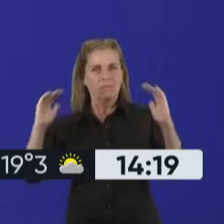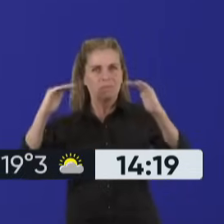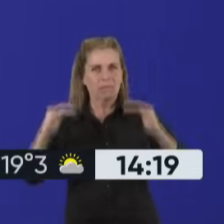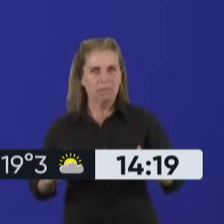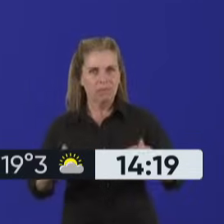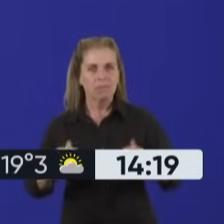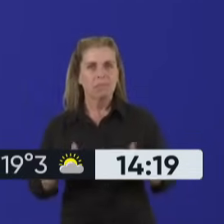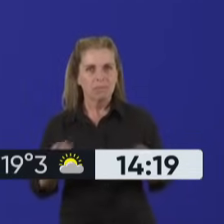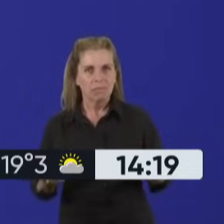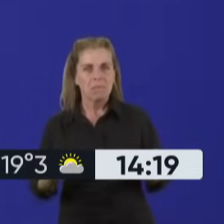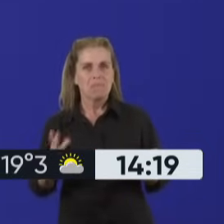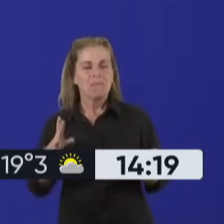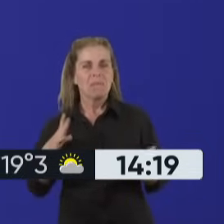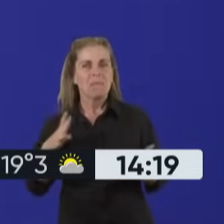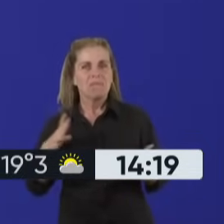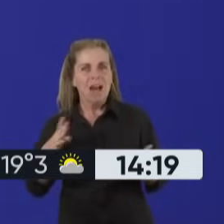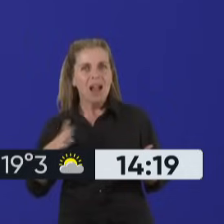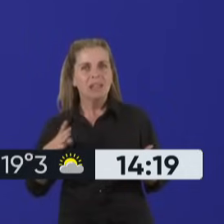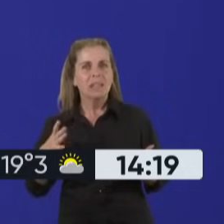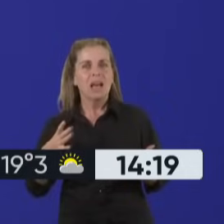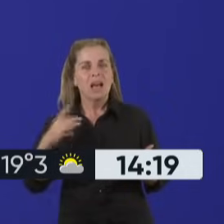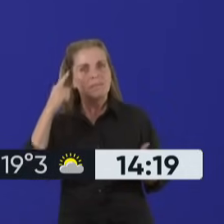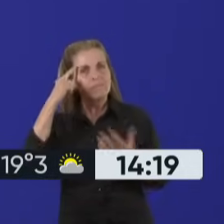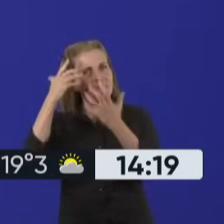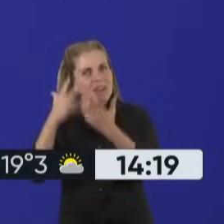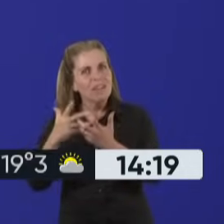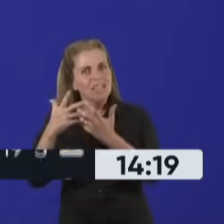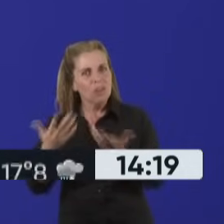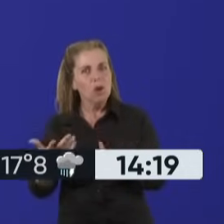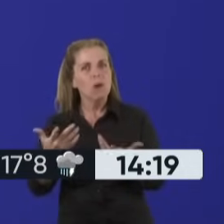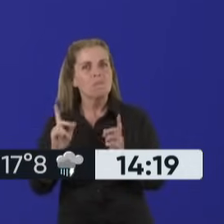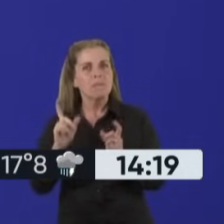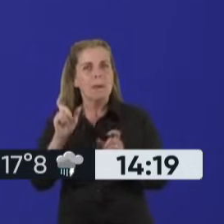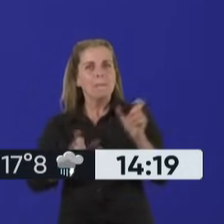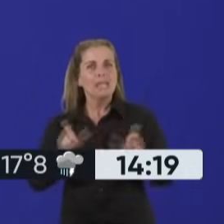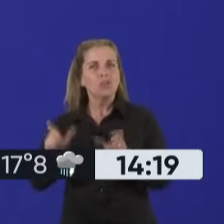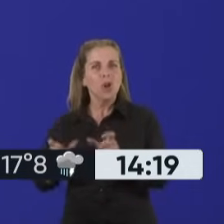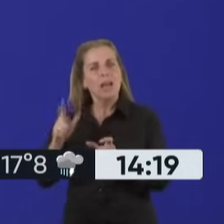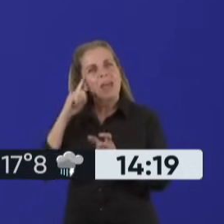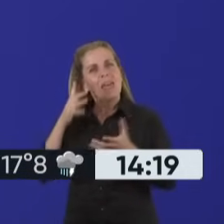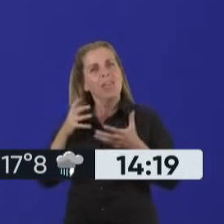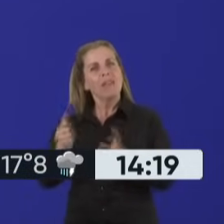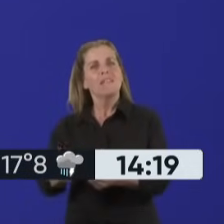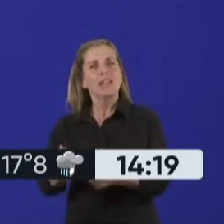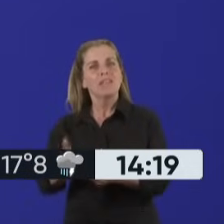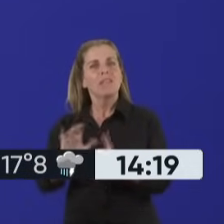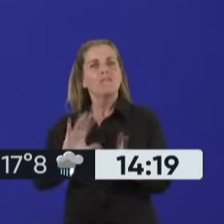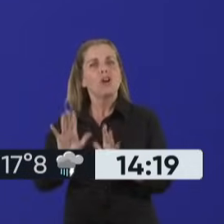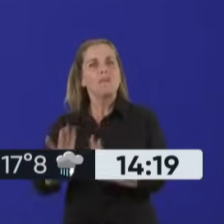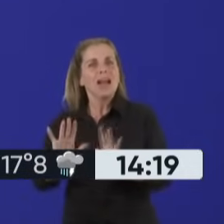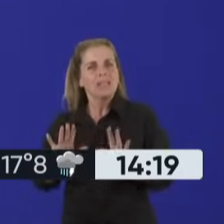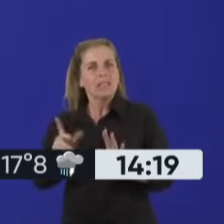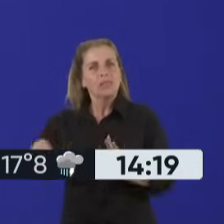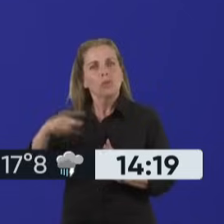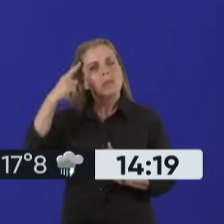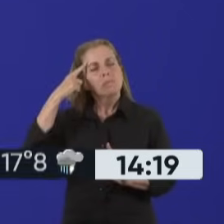poco autocrítico para aquellos que han defendido ese modelo sostener que esa es la solución, cuando en